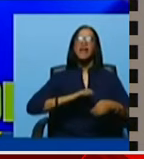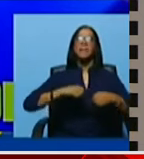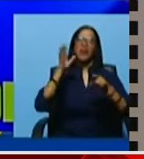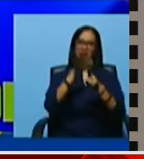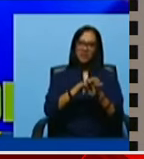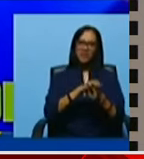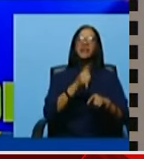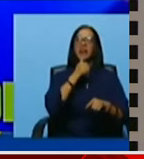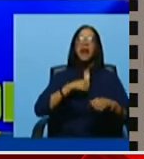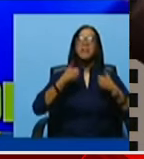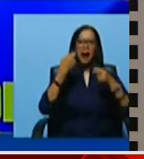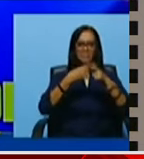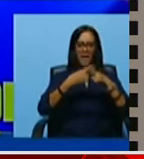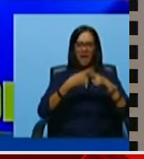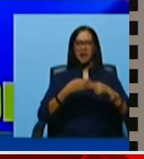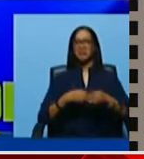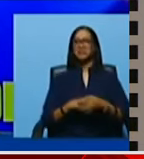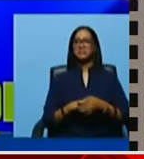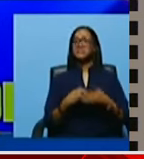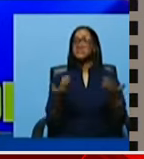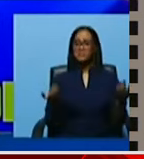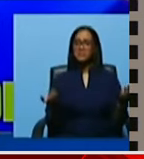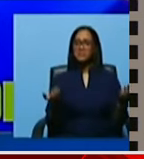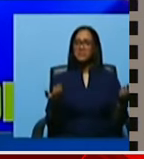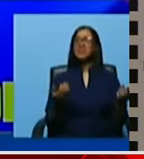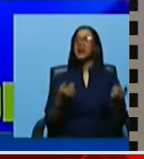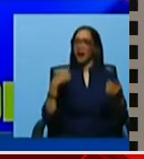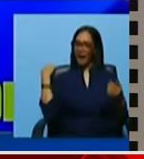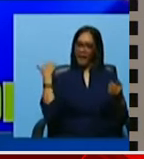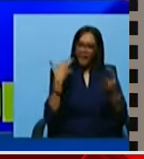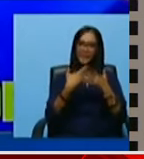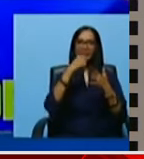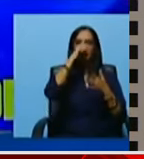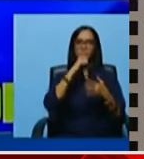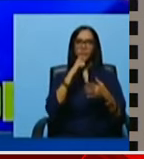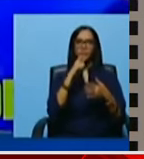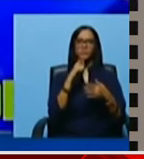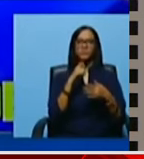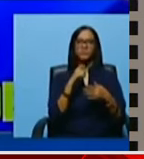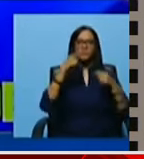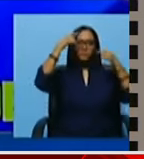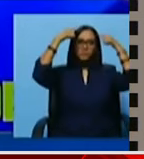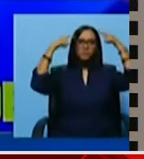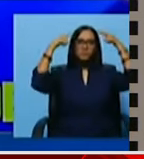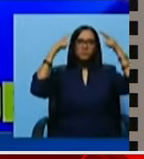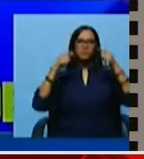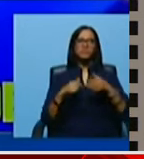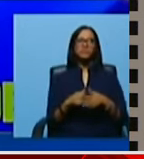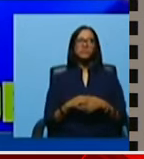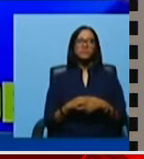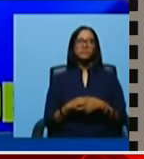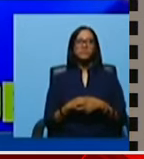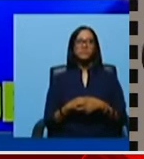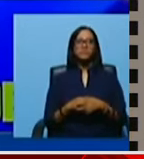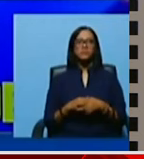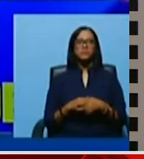leyes de Burgos de Fernando son las leyes nuevas de Carlos V y son las leyes de indias de Felipe II las que trajeron la libertad la